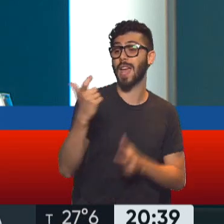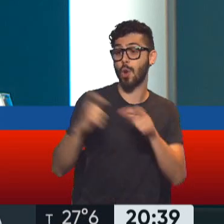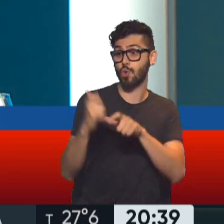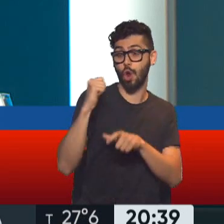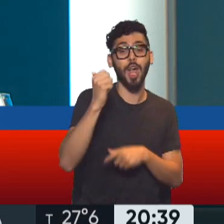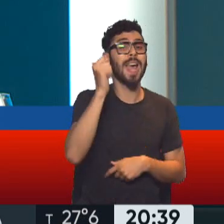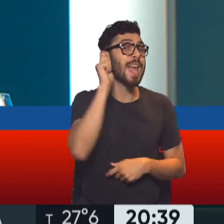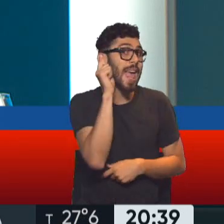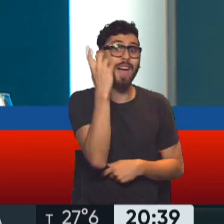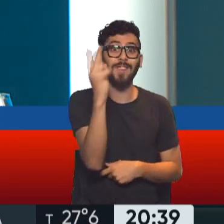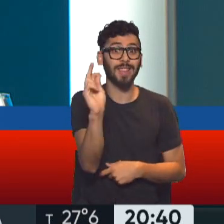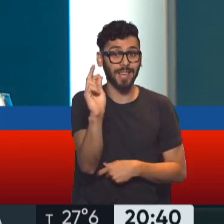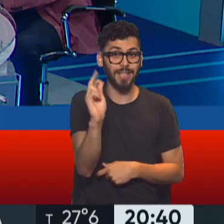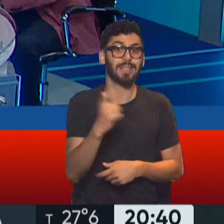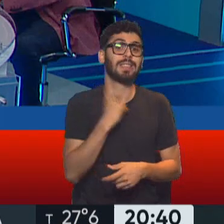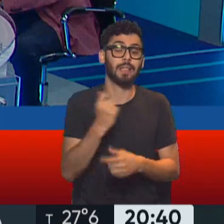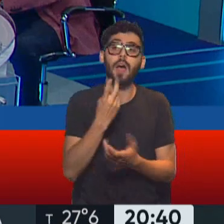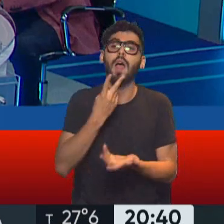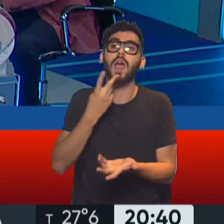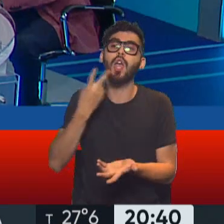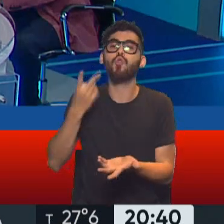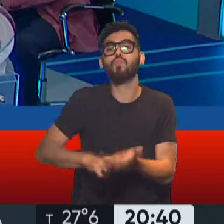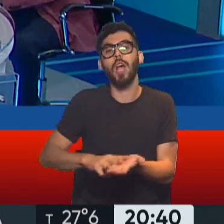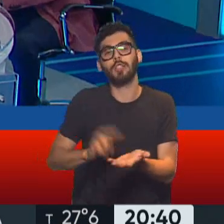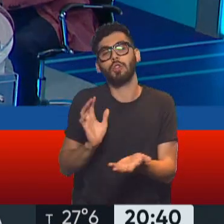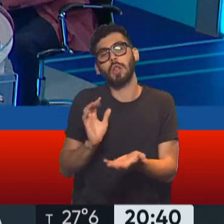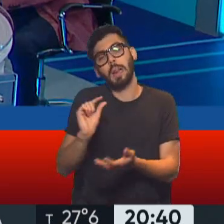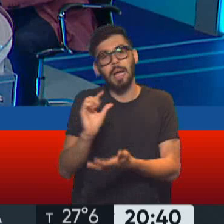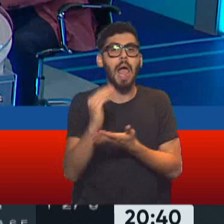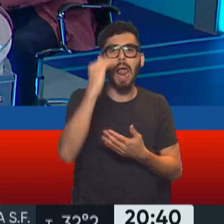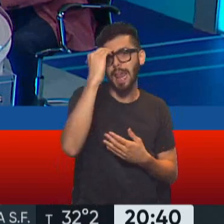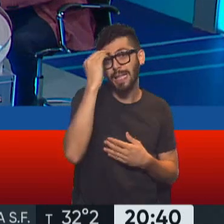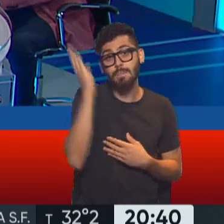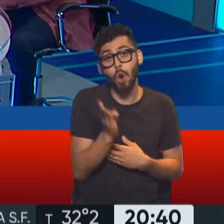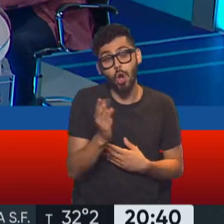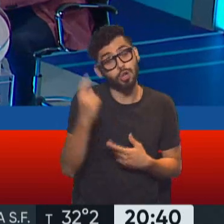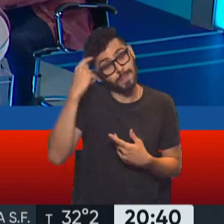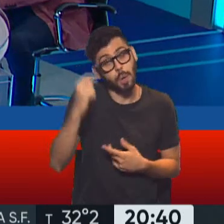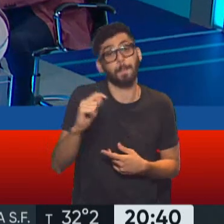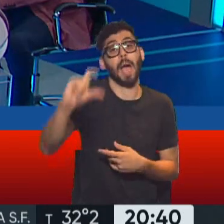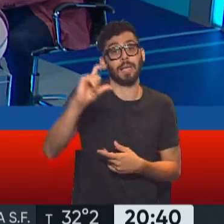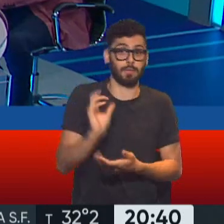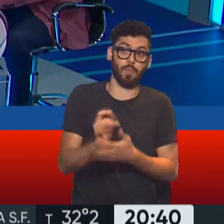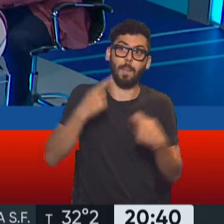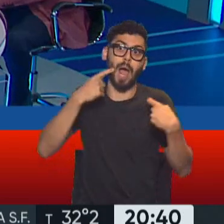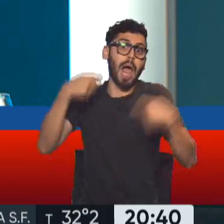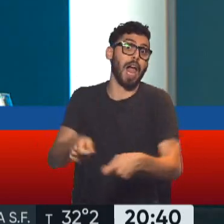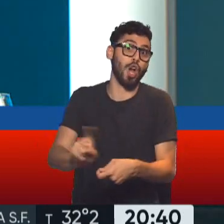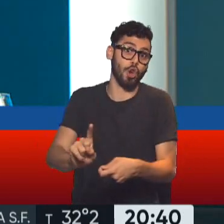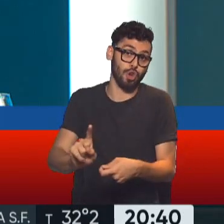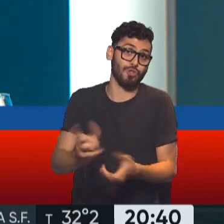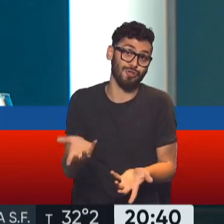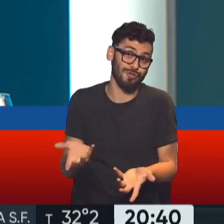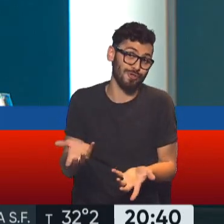G20 están queriendo poner un impuesto que es un impuestito, 15%. Tenía que ser un impuesto más alto para desalentar, para que